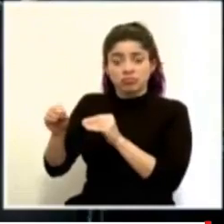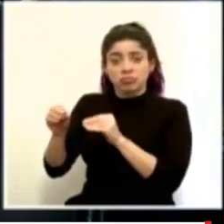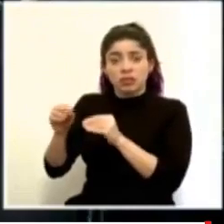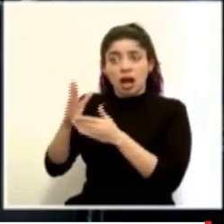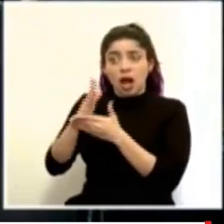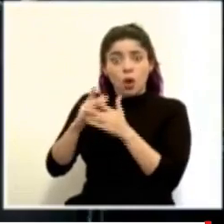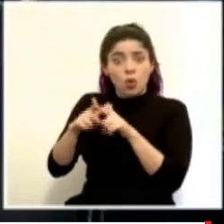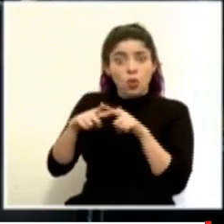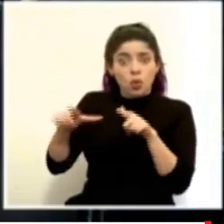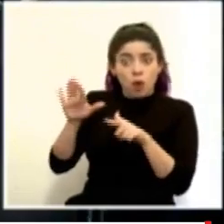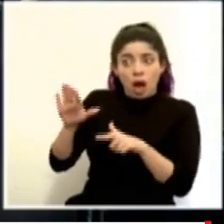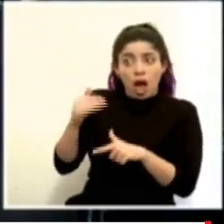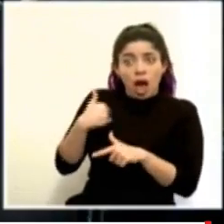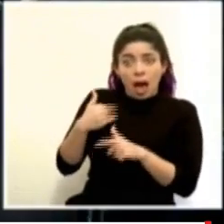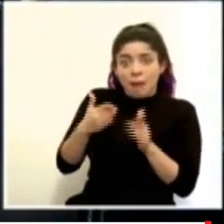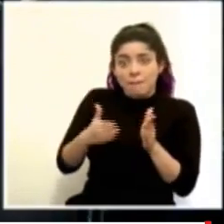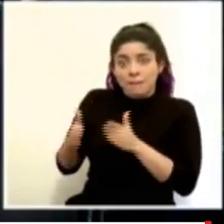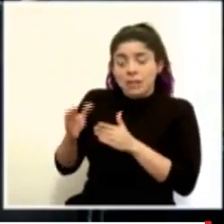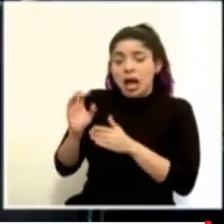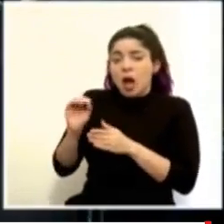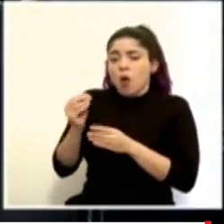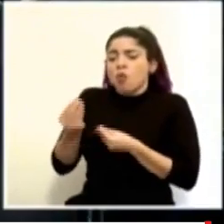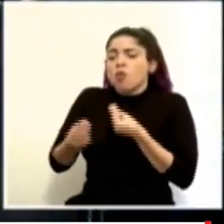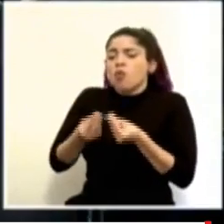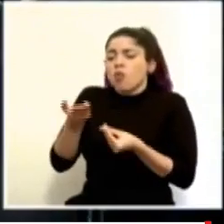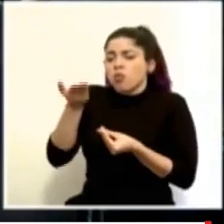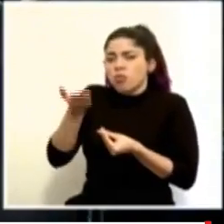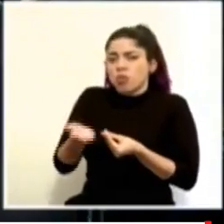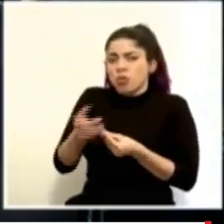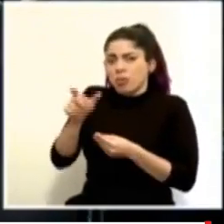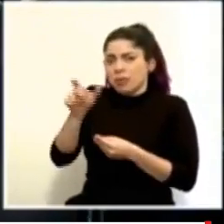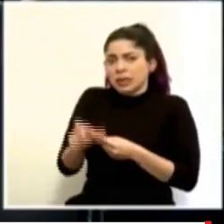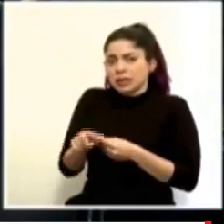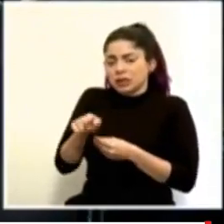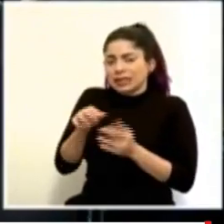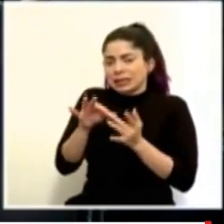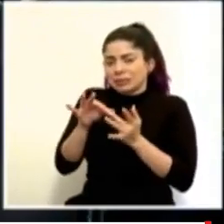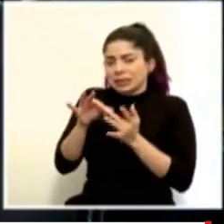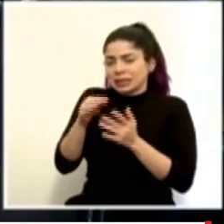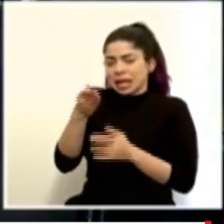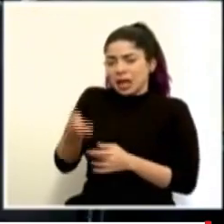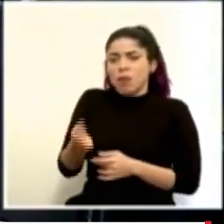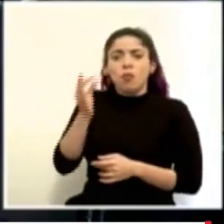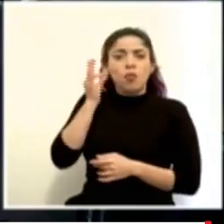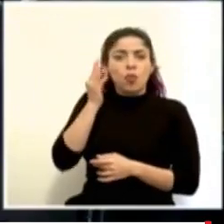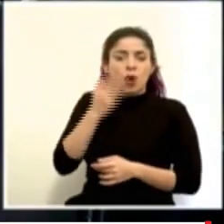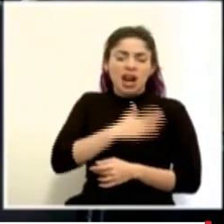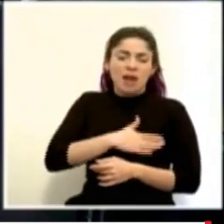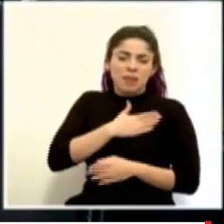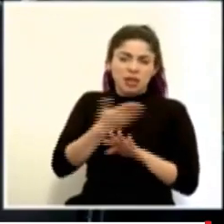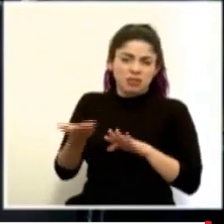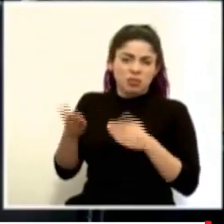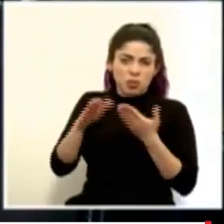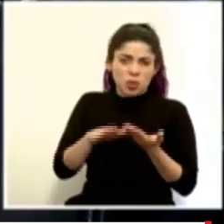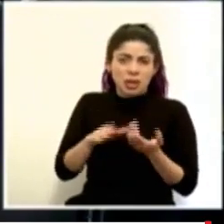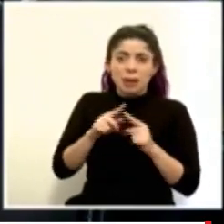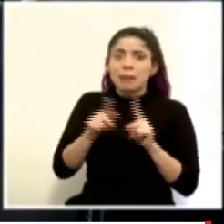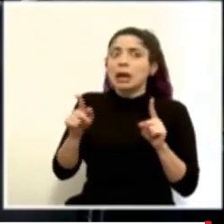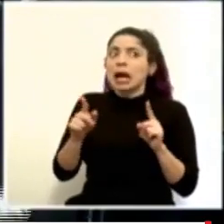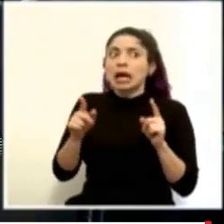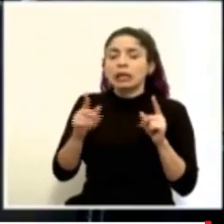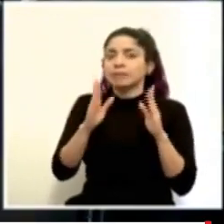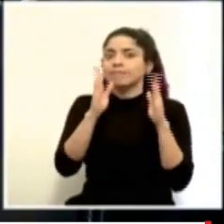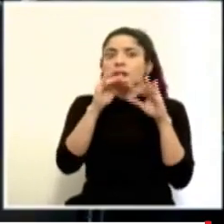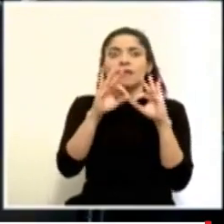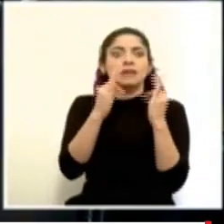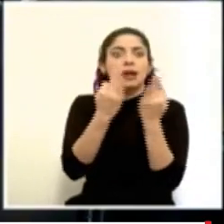ya específico que tienen ustedes planificado para esto, cómo se procedió en el caso particular de esta mujer que lamentablemente fallece sin